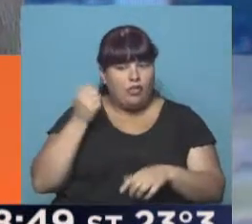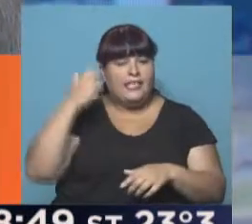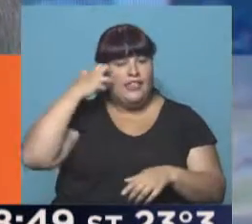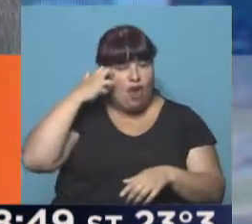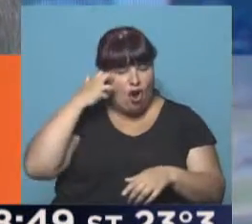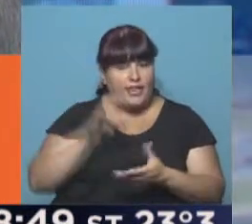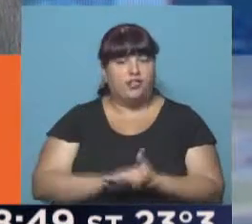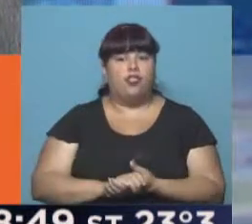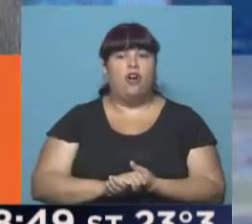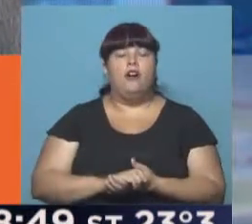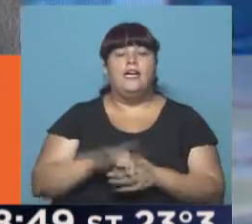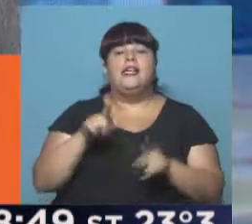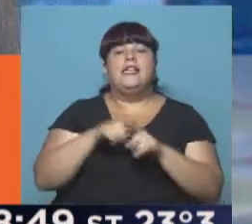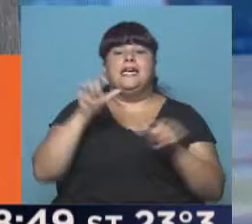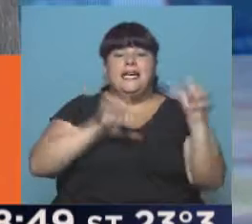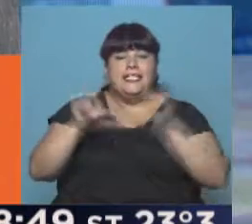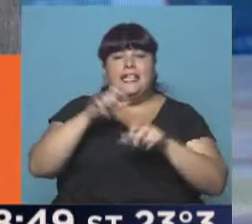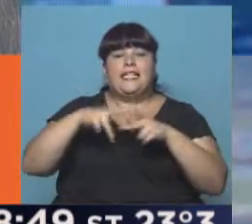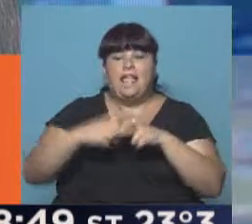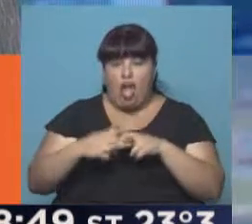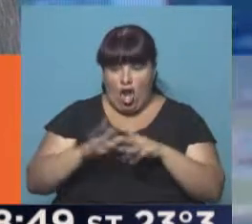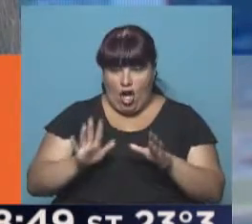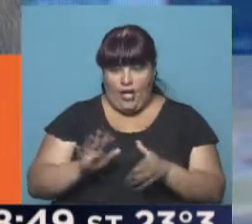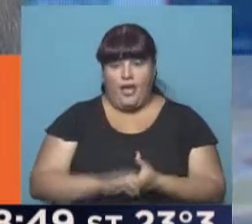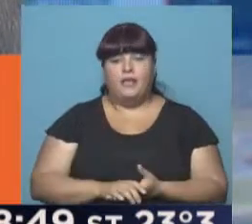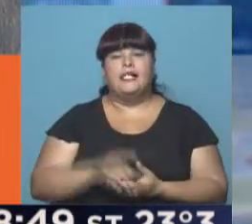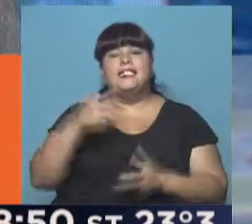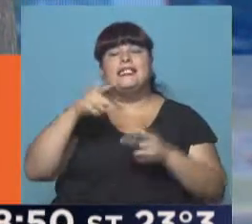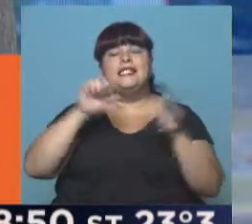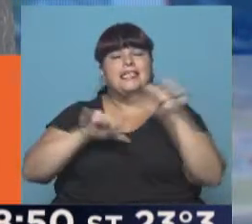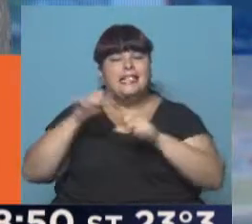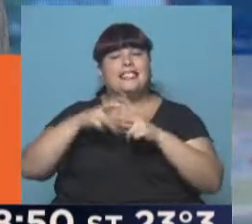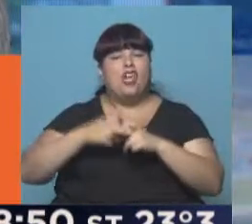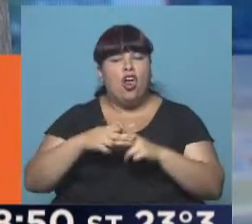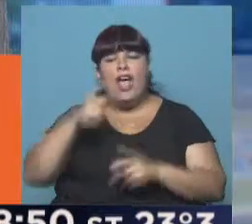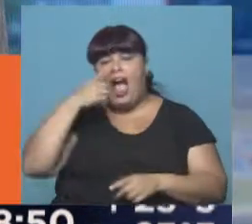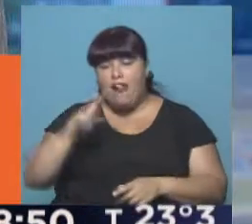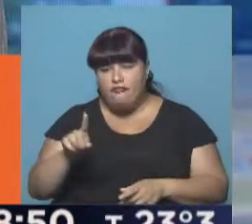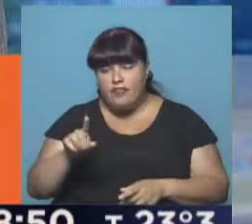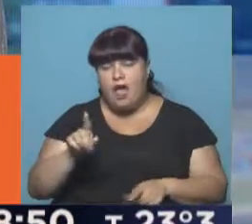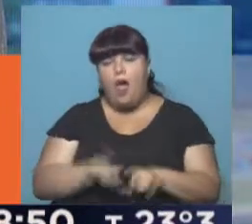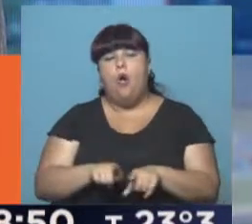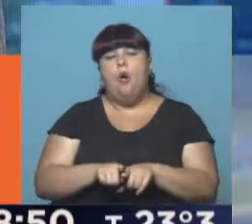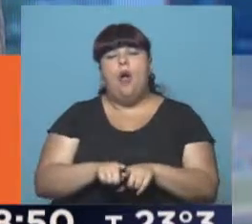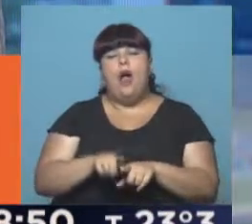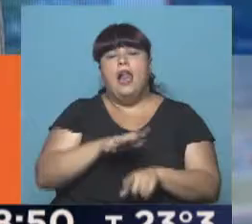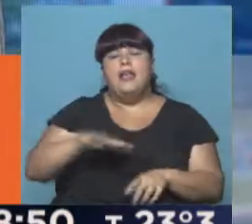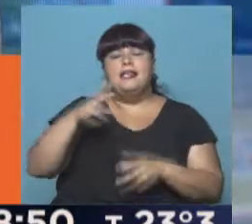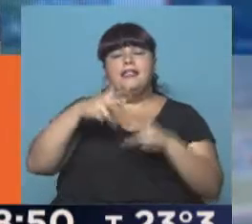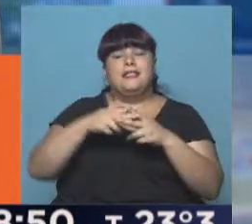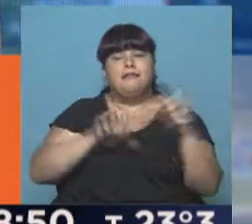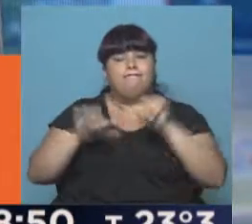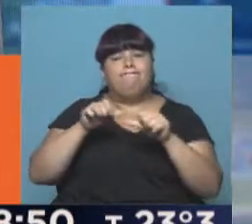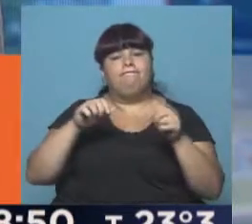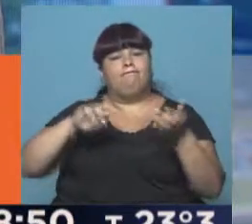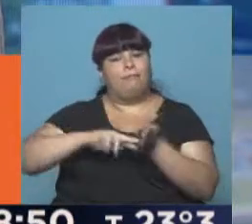congreso que es la ciencia y la tecnología ciencia y tecnología terminó digamos el área de ciencia y tecnología